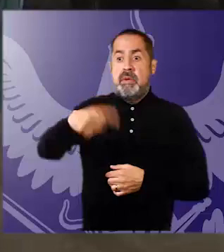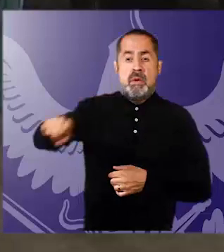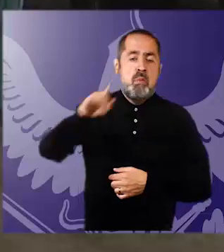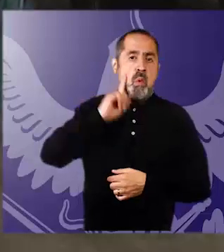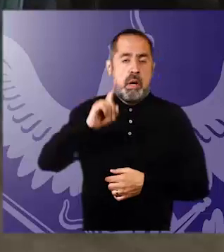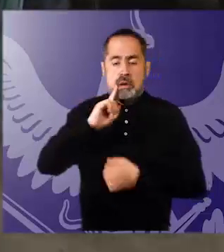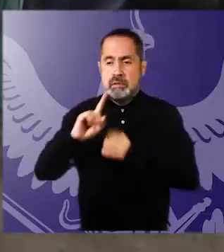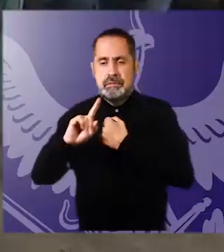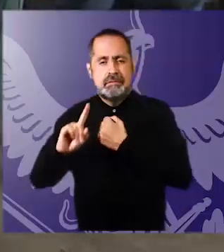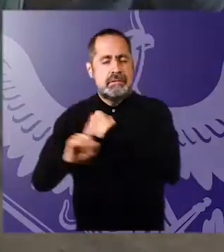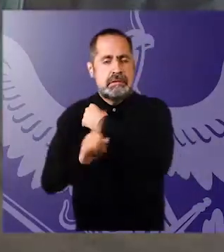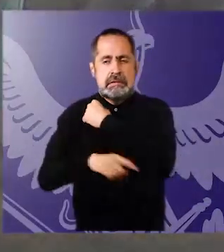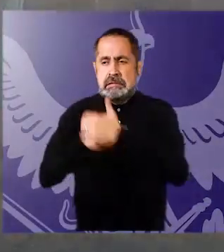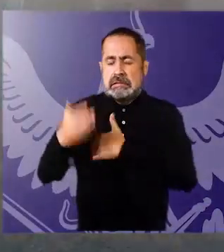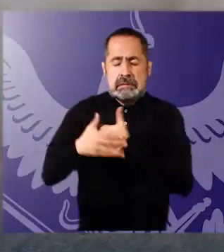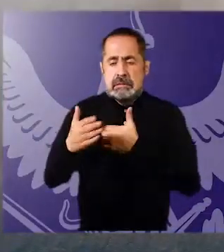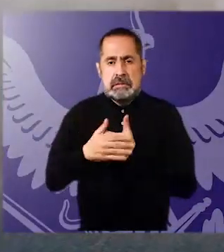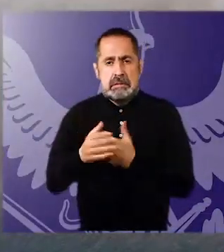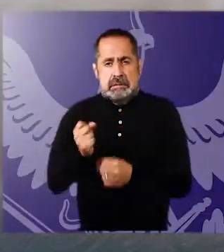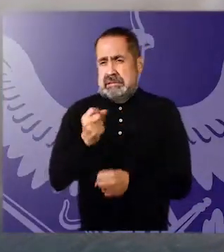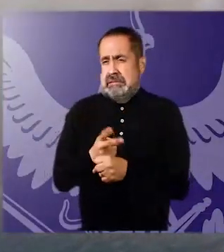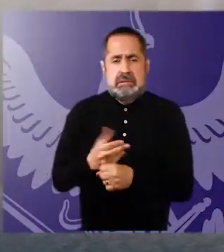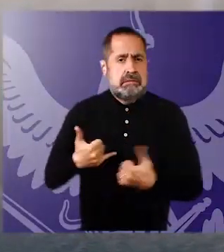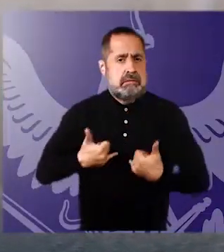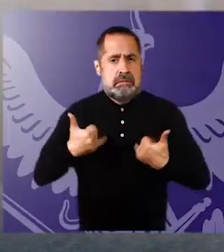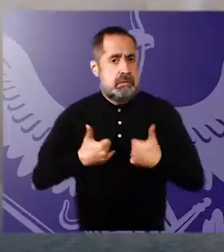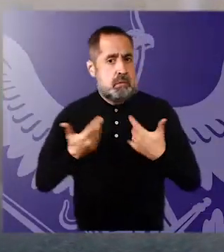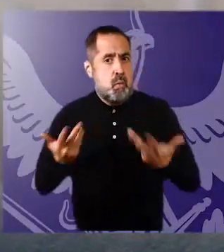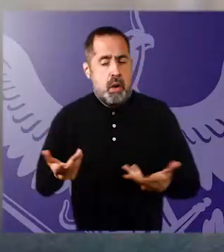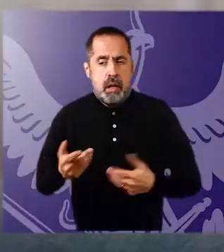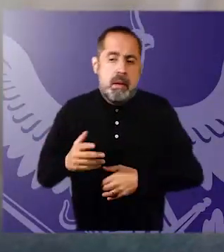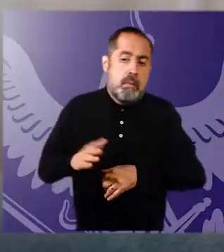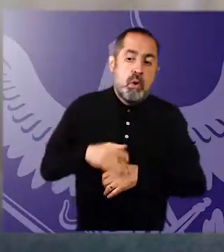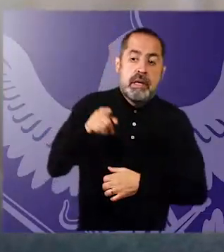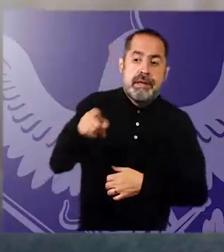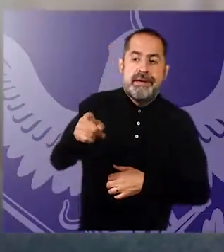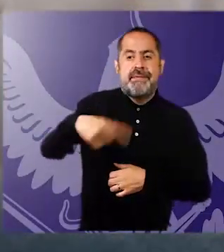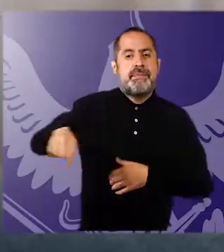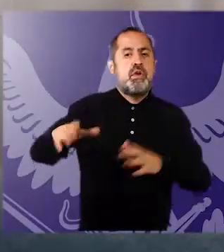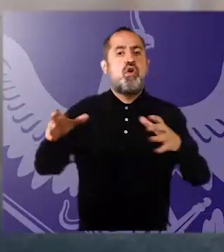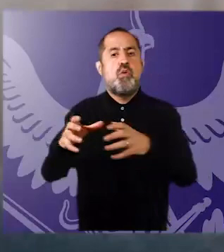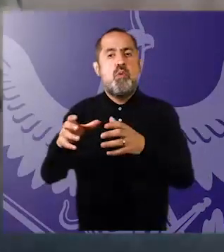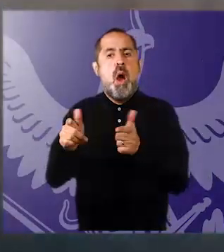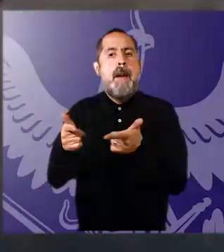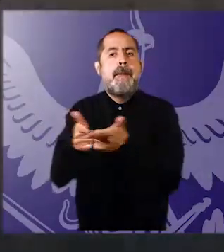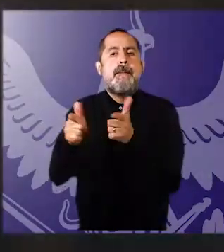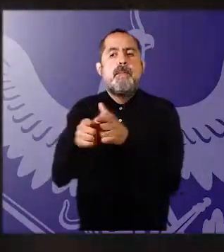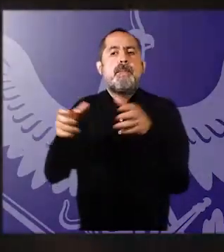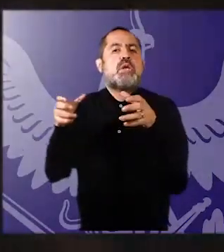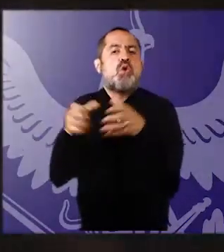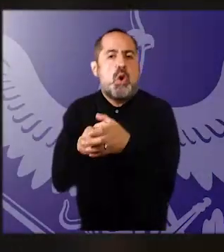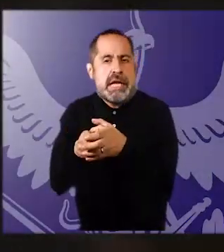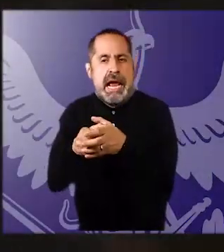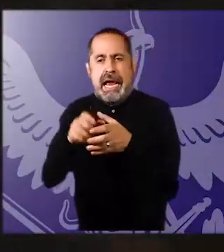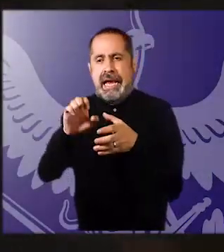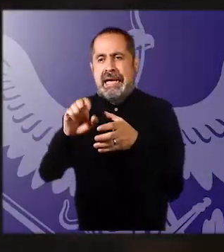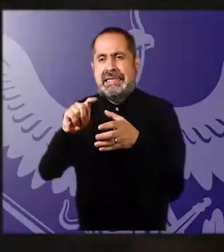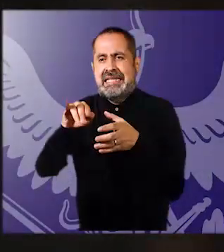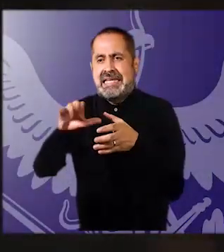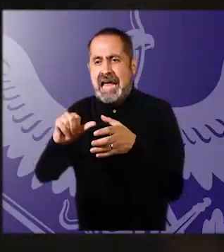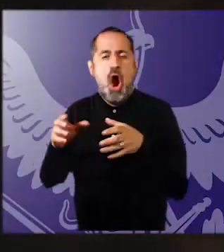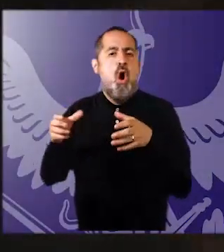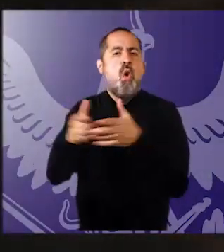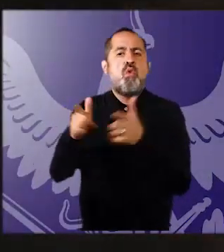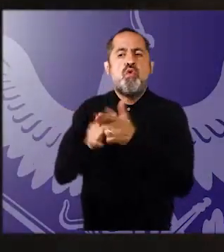adolescentes más proclives en tener un embarazo adolescente. Es pertenecer a una minoría étnica o